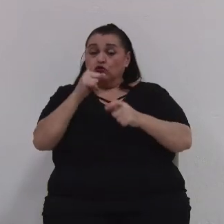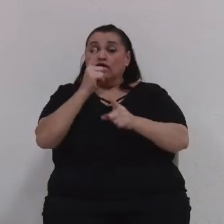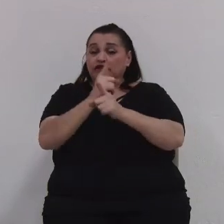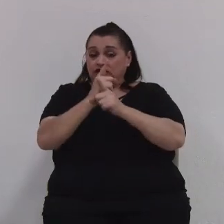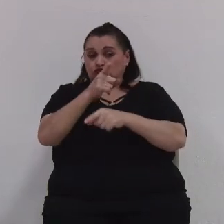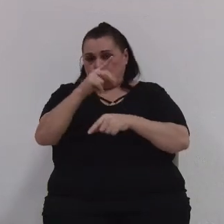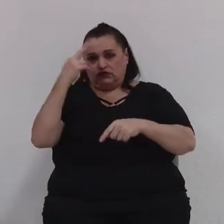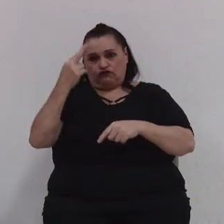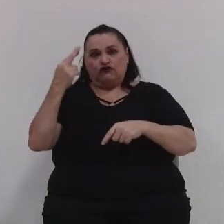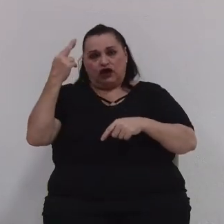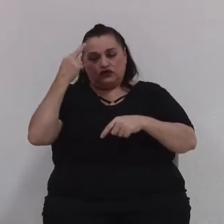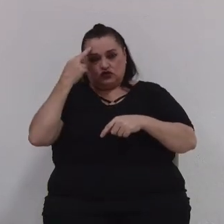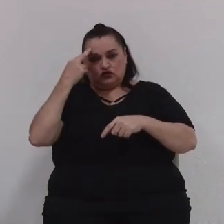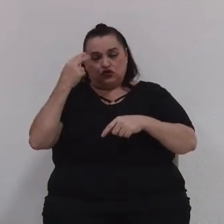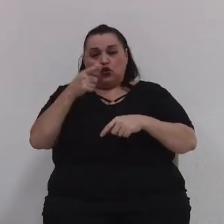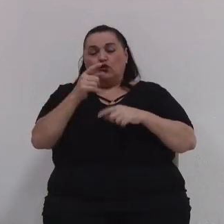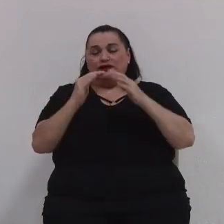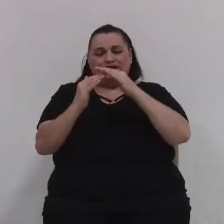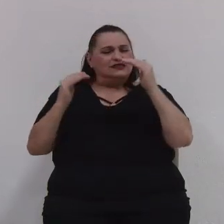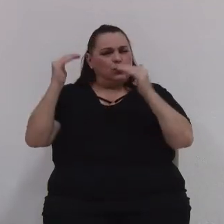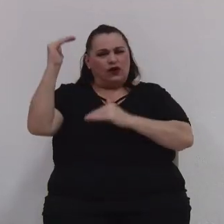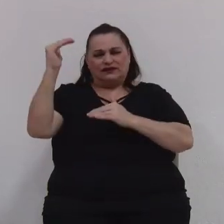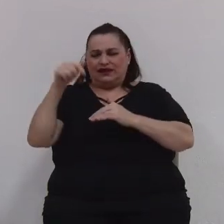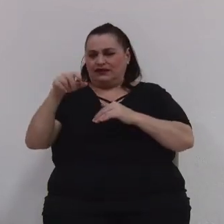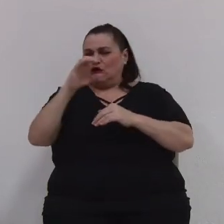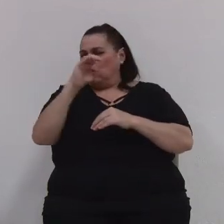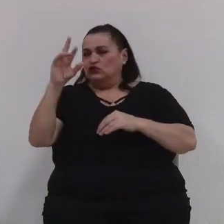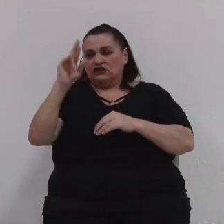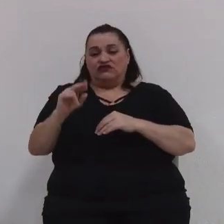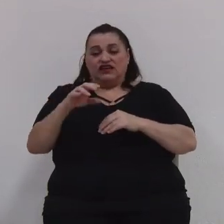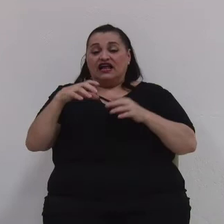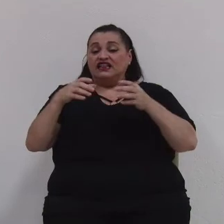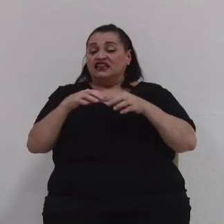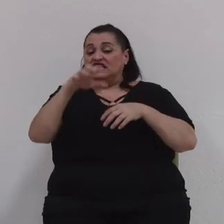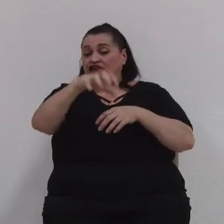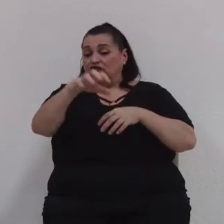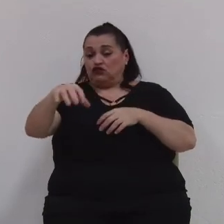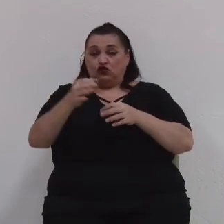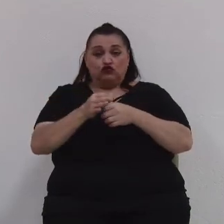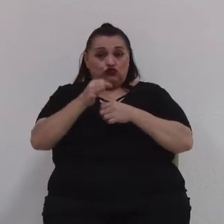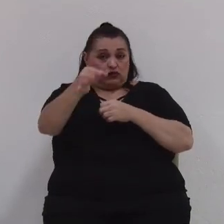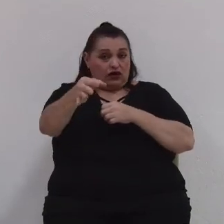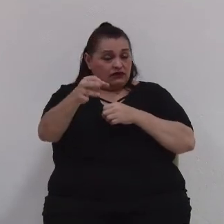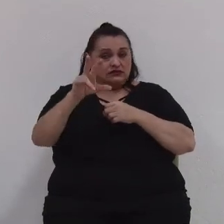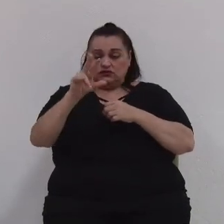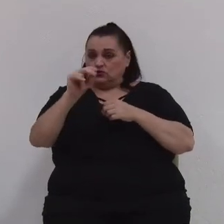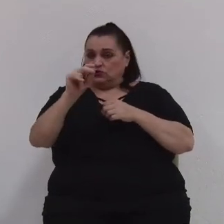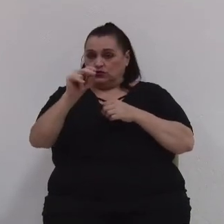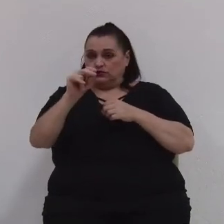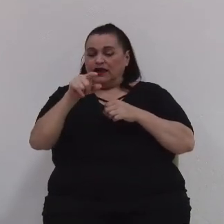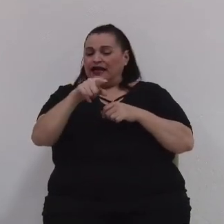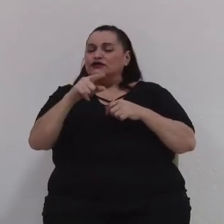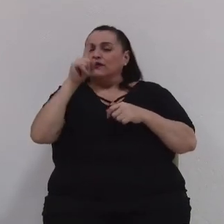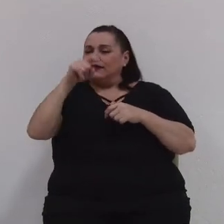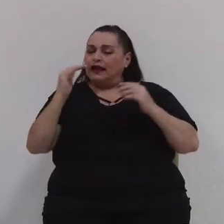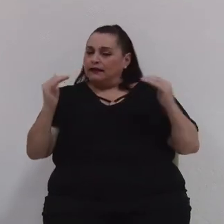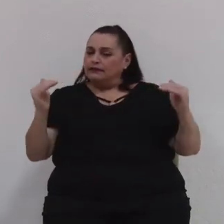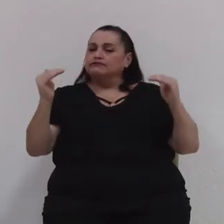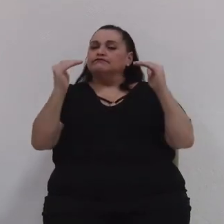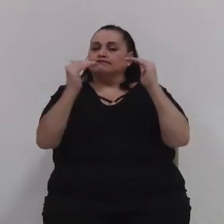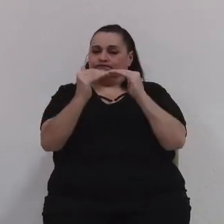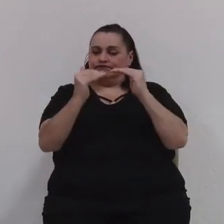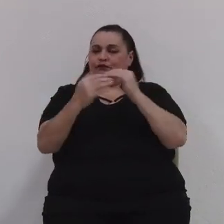razón, digamos, la cuna de la desigualdad en Costa Rica no son los territorios rurales. Ahí lo que hay es un problema de emparejamiento